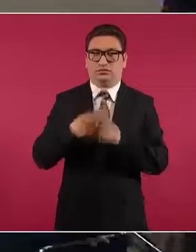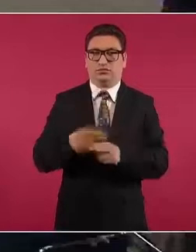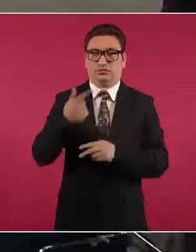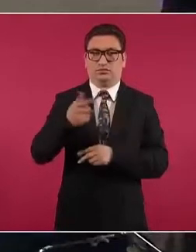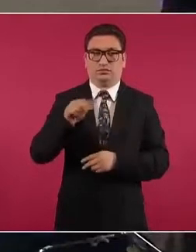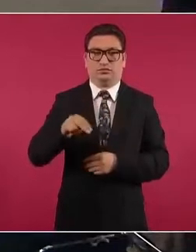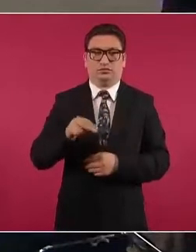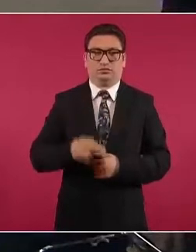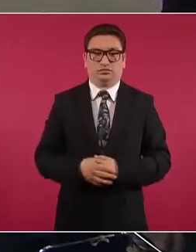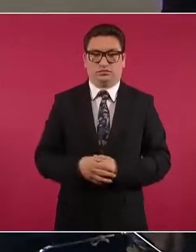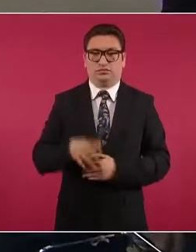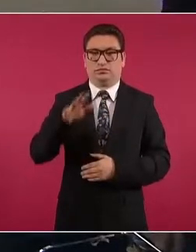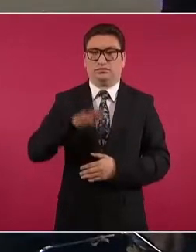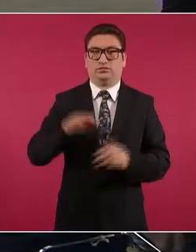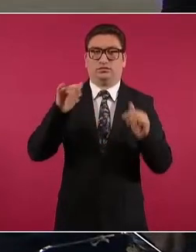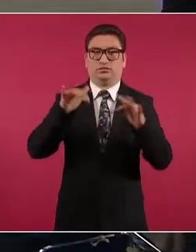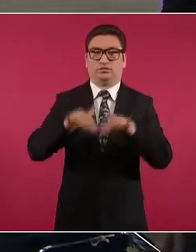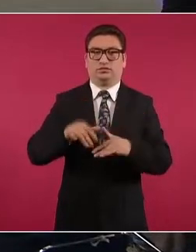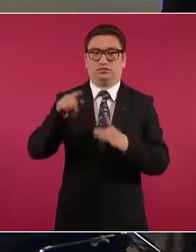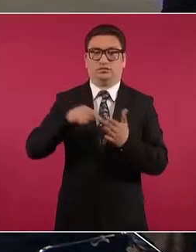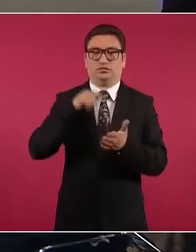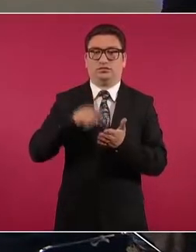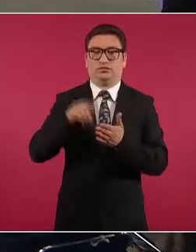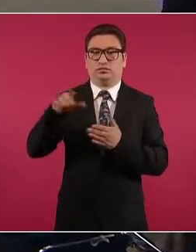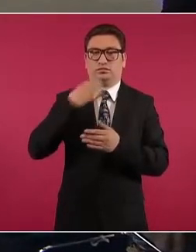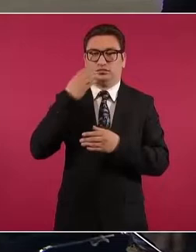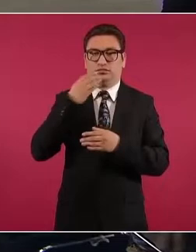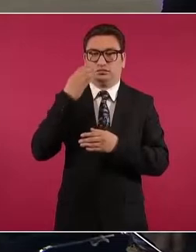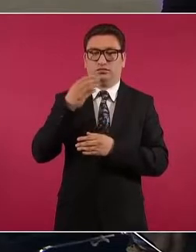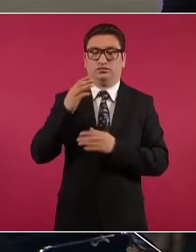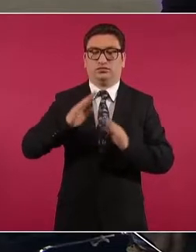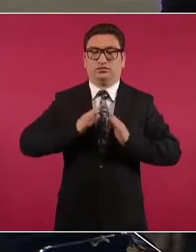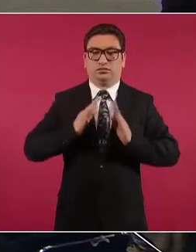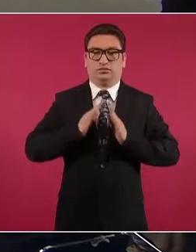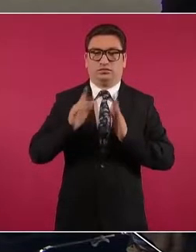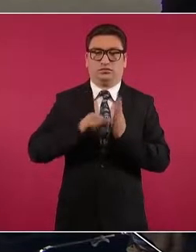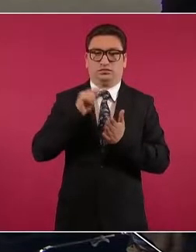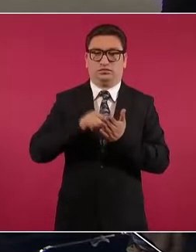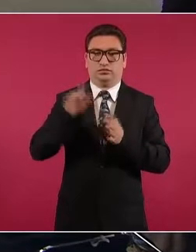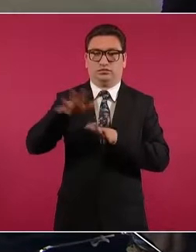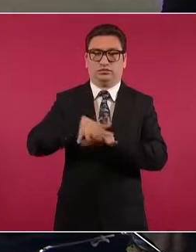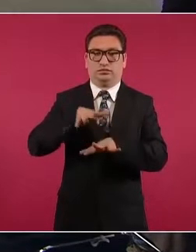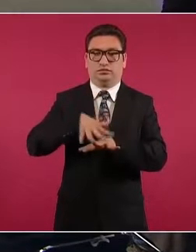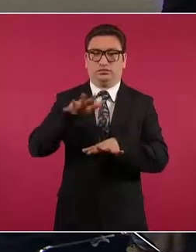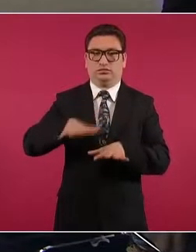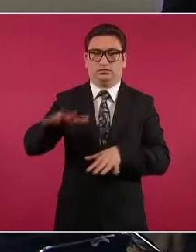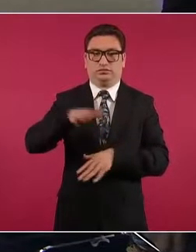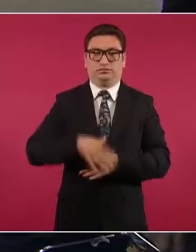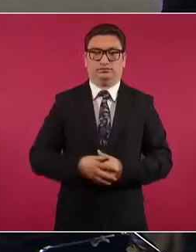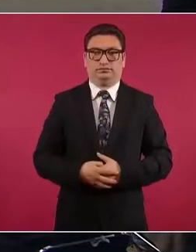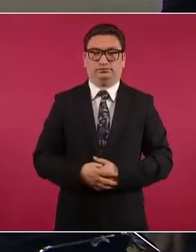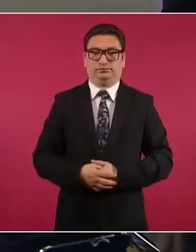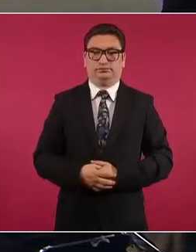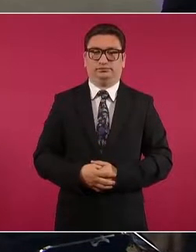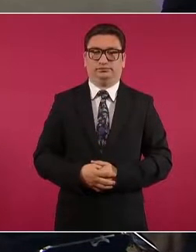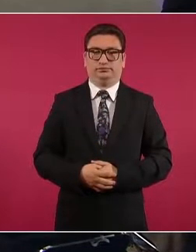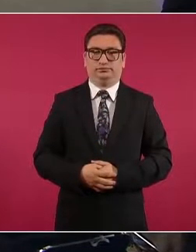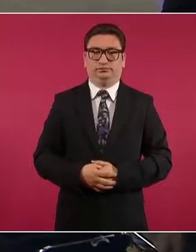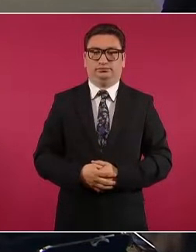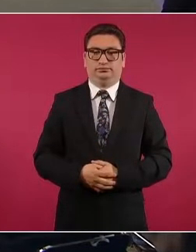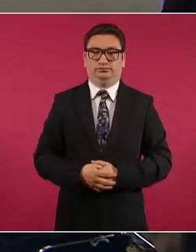Nacional en las instalaciones del Colegio Militar ubicado en Tlalpan y él.